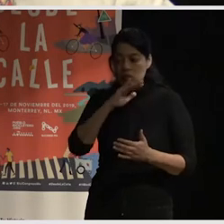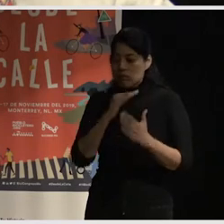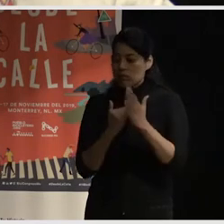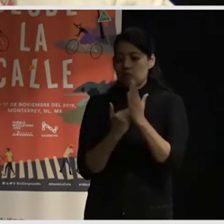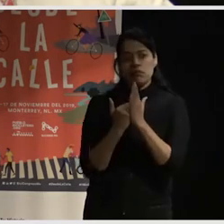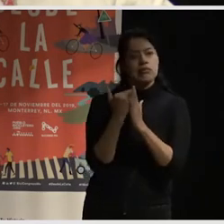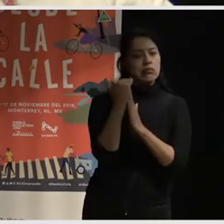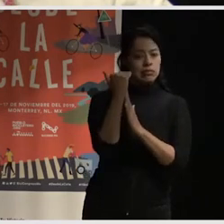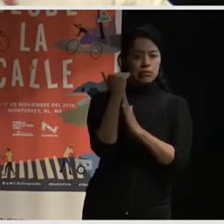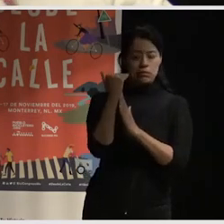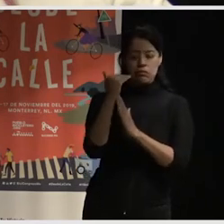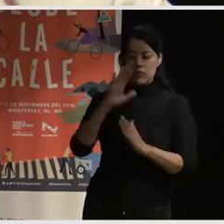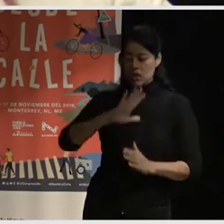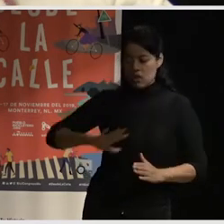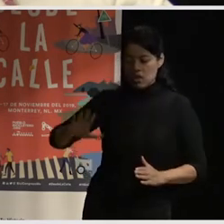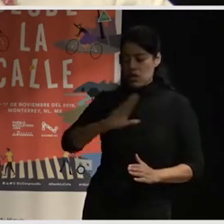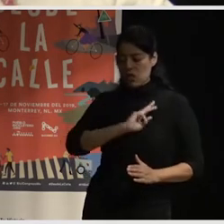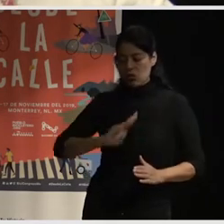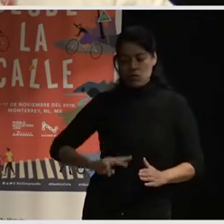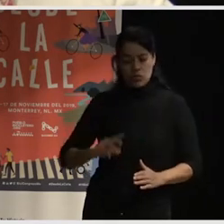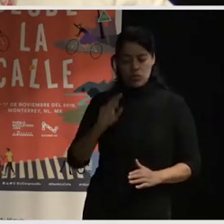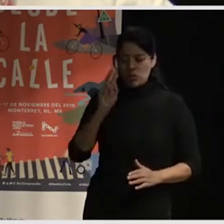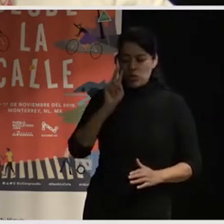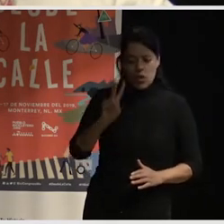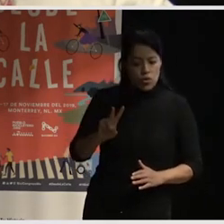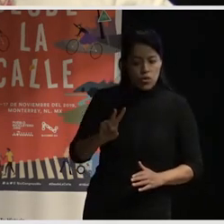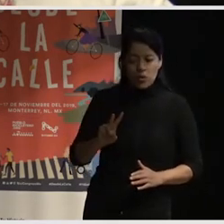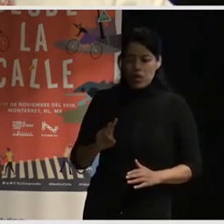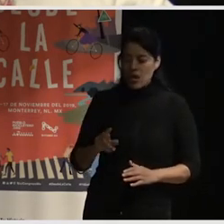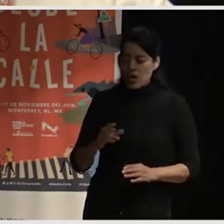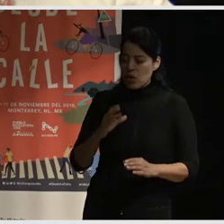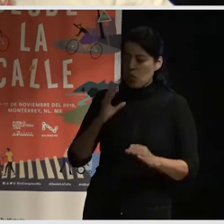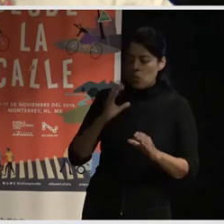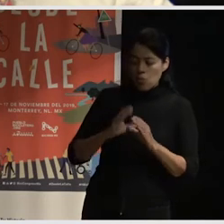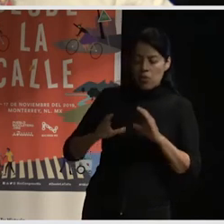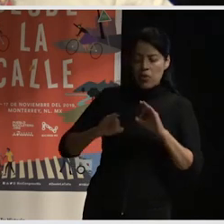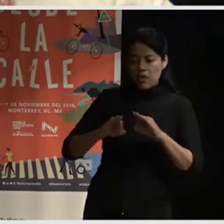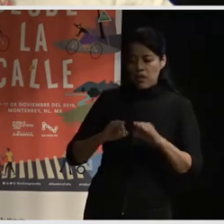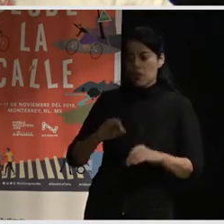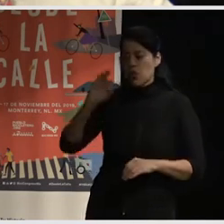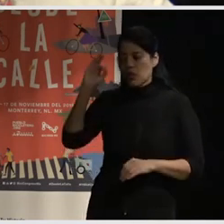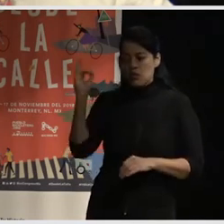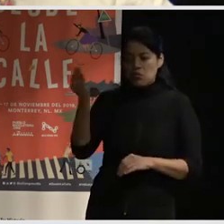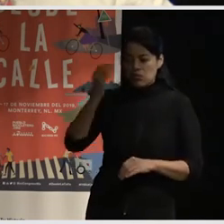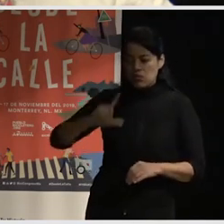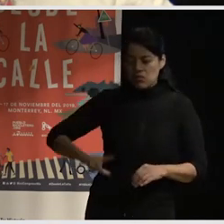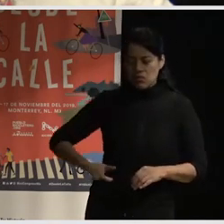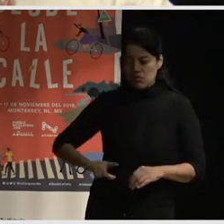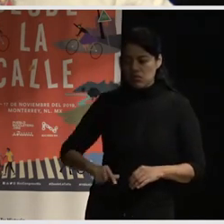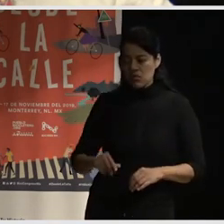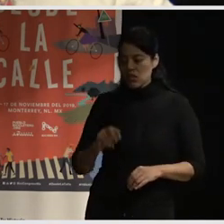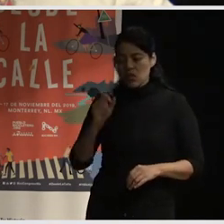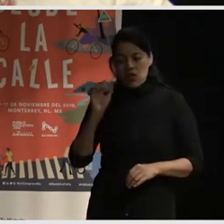también yo no veo un compromiso claro por parte de las autoridades federales y tampoco veo un compromiso claro